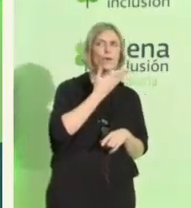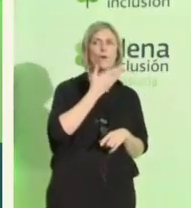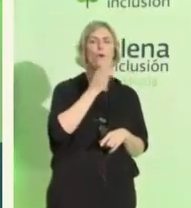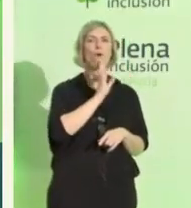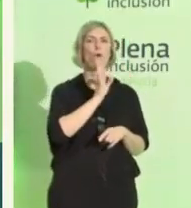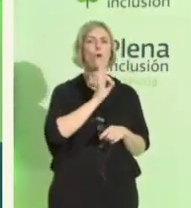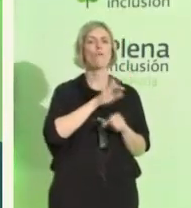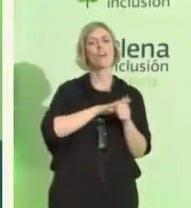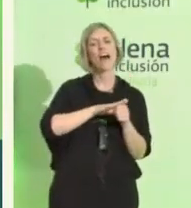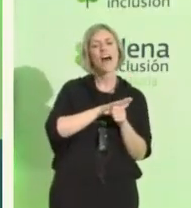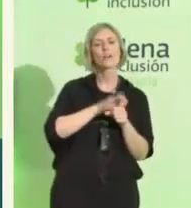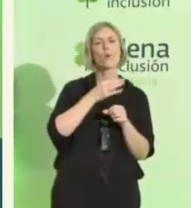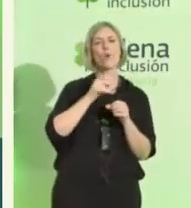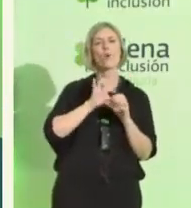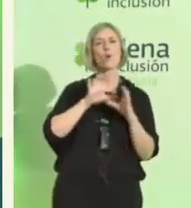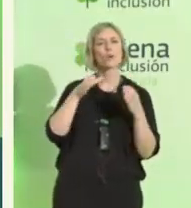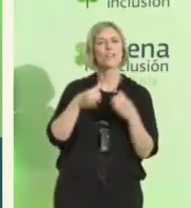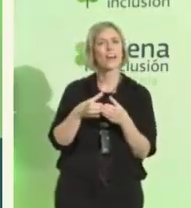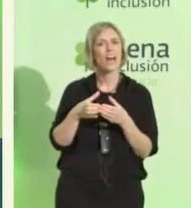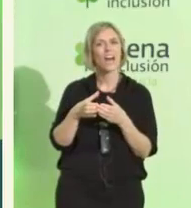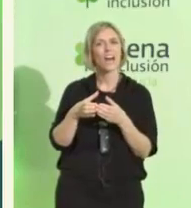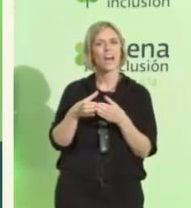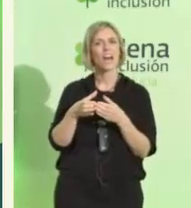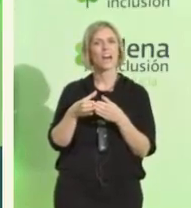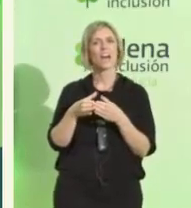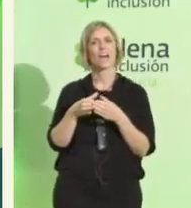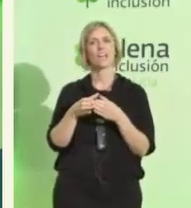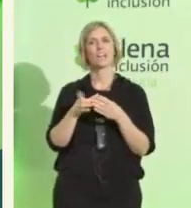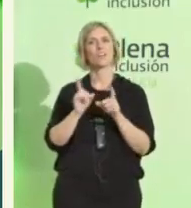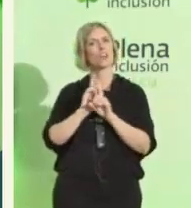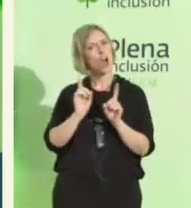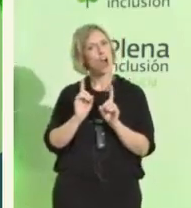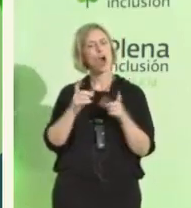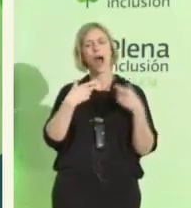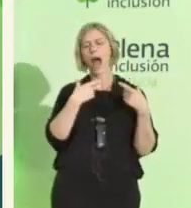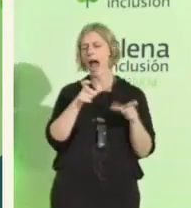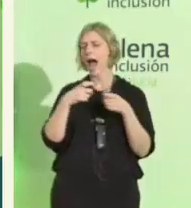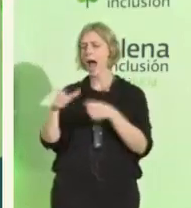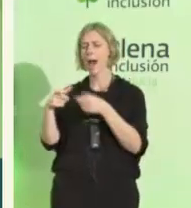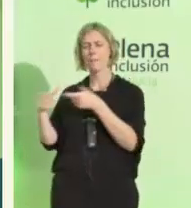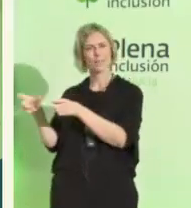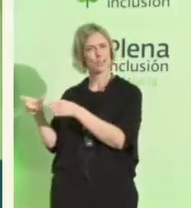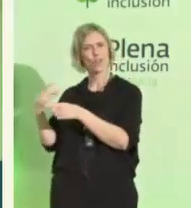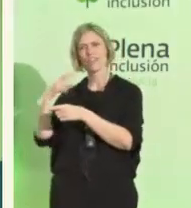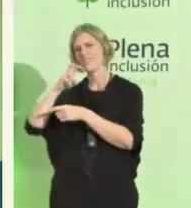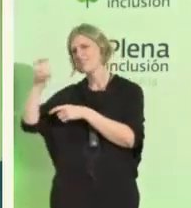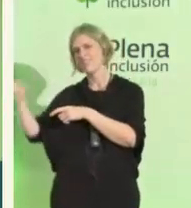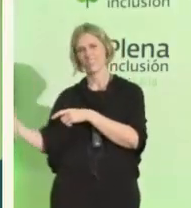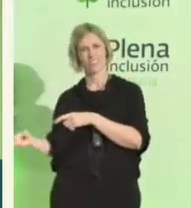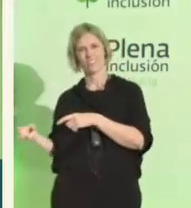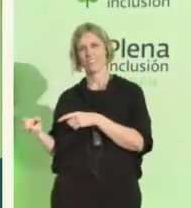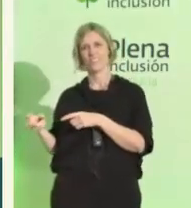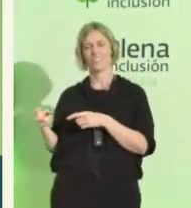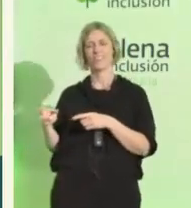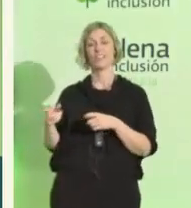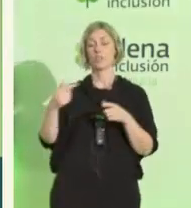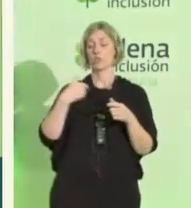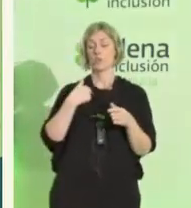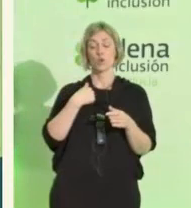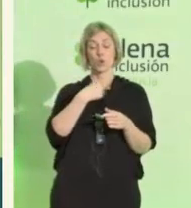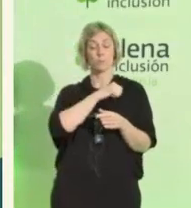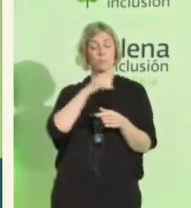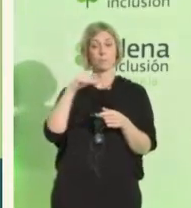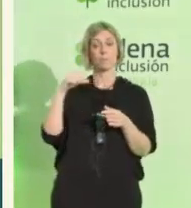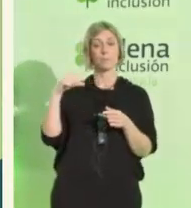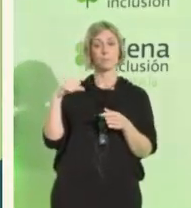es válido la comunidad el frente ámbito yo en lo personal me